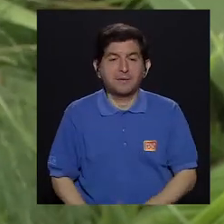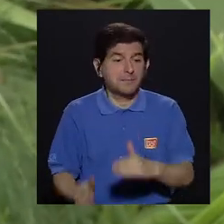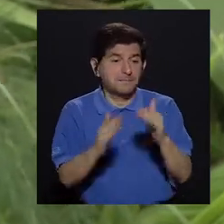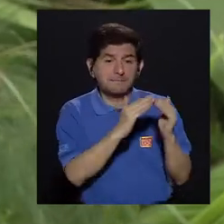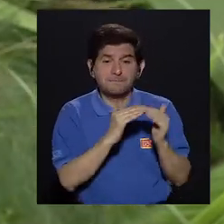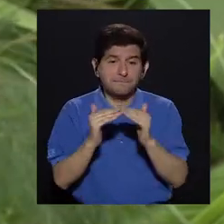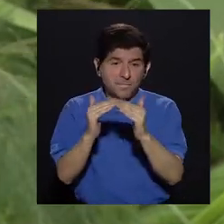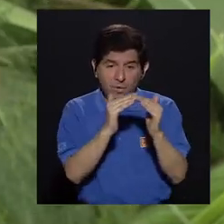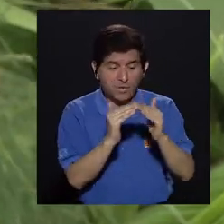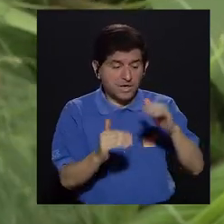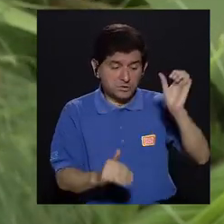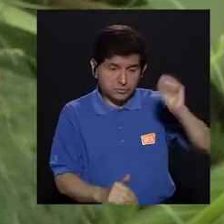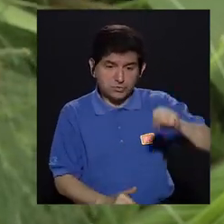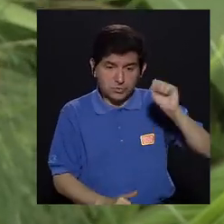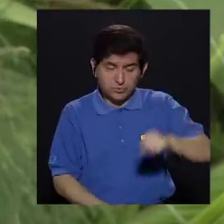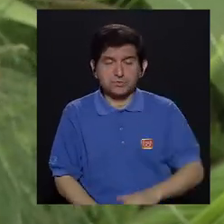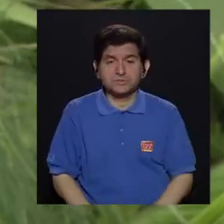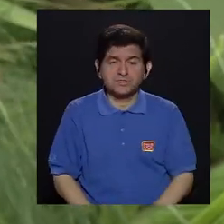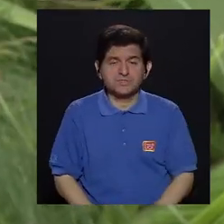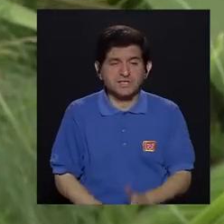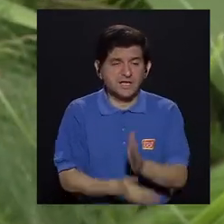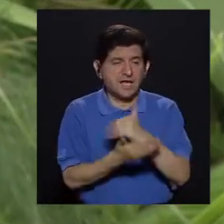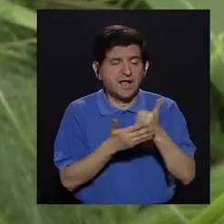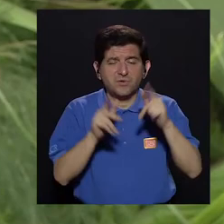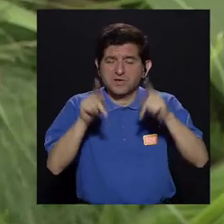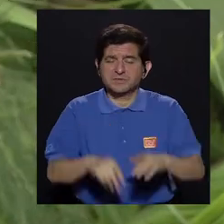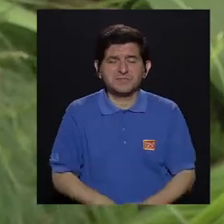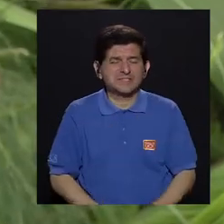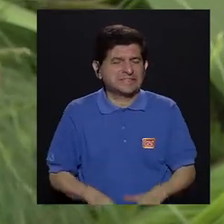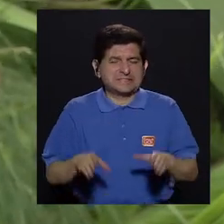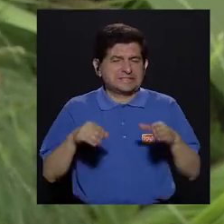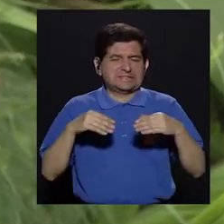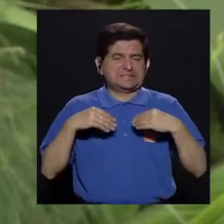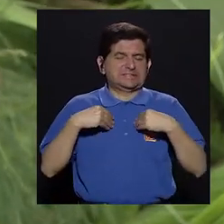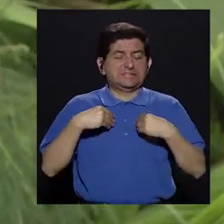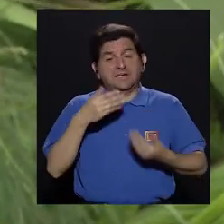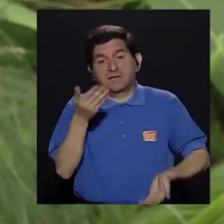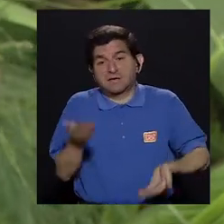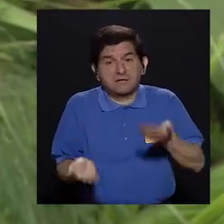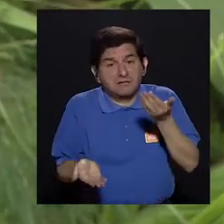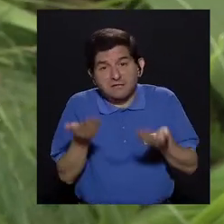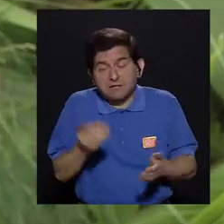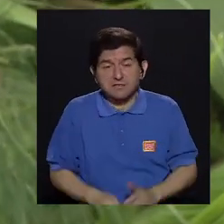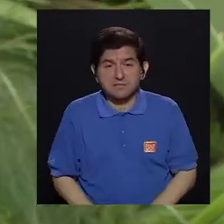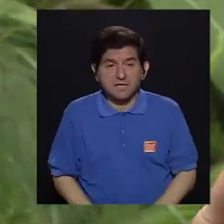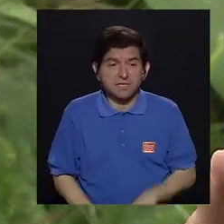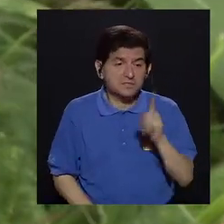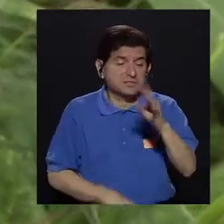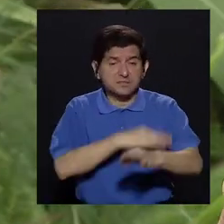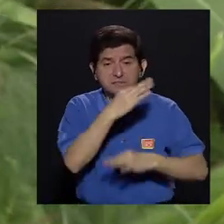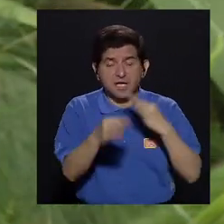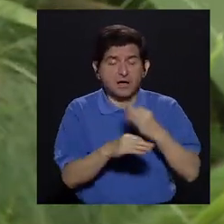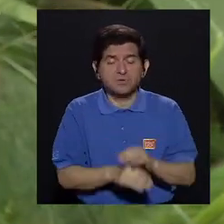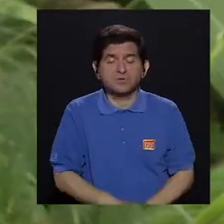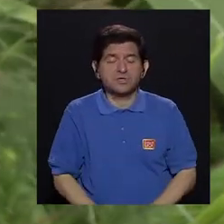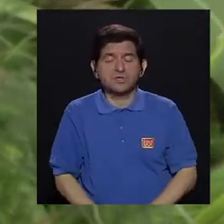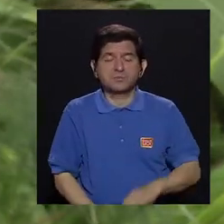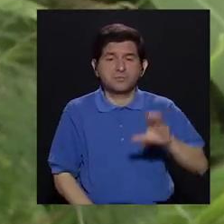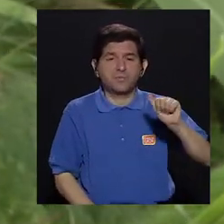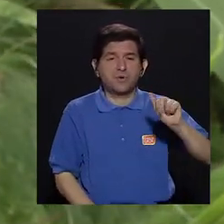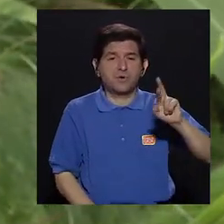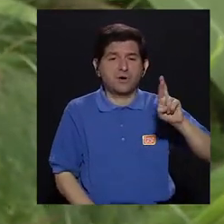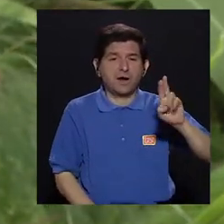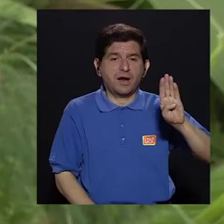la población sí hay algunas intolerancias, y puede ser una intolerancia a algún tipo de